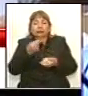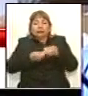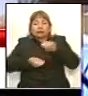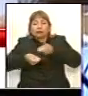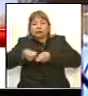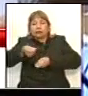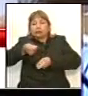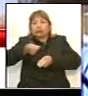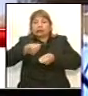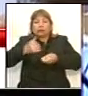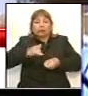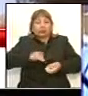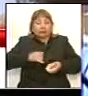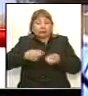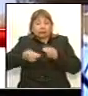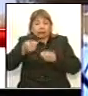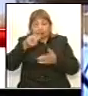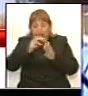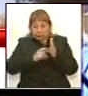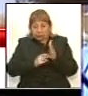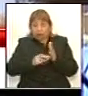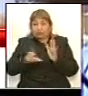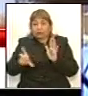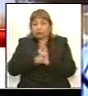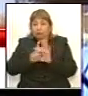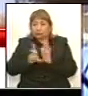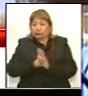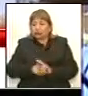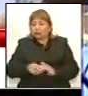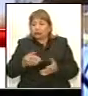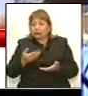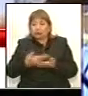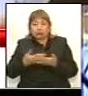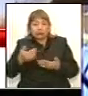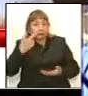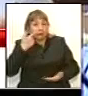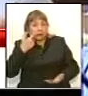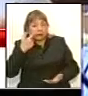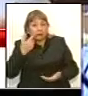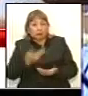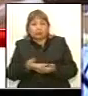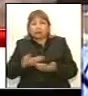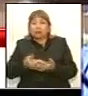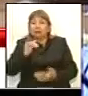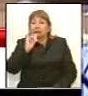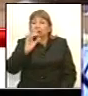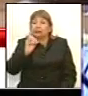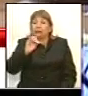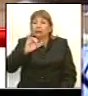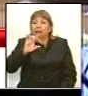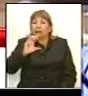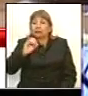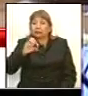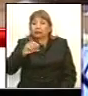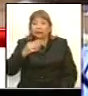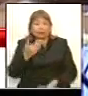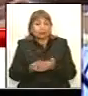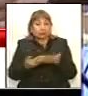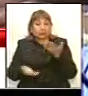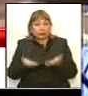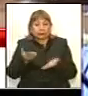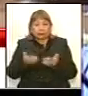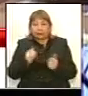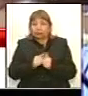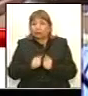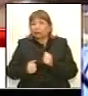Yo tengo un proyecto de ley, tengo varios proyectos de ley en las comisiones. Hablé con el señor Agliufi de Indecopi, porque a la hora de una desgracia, cuando es